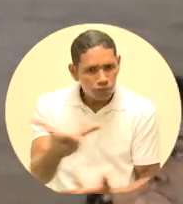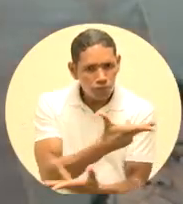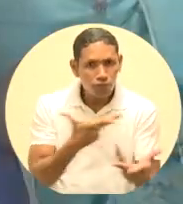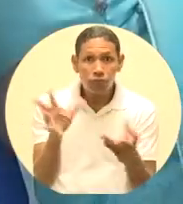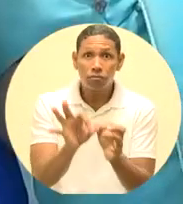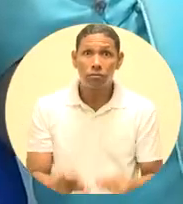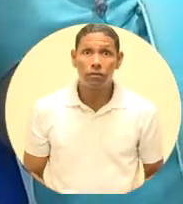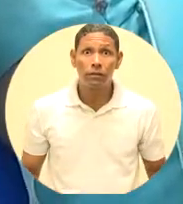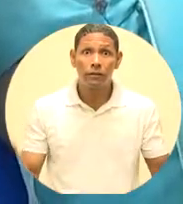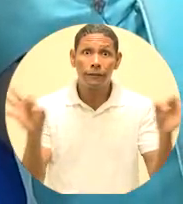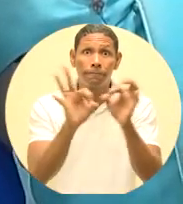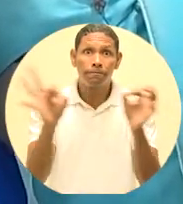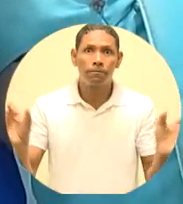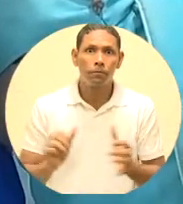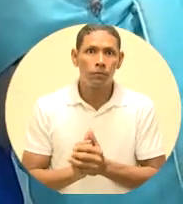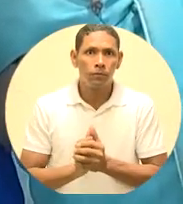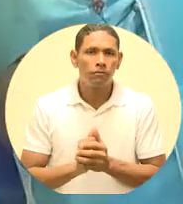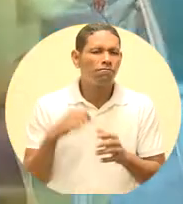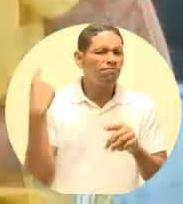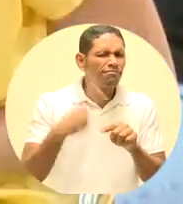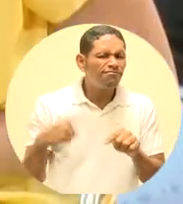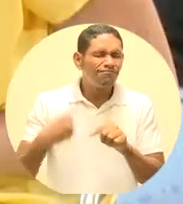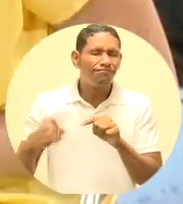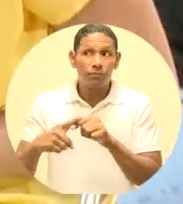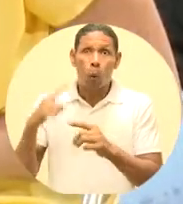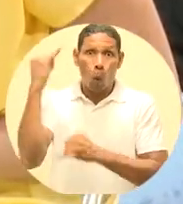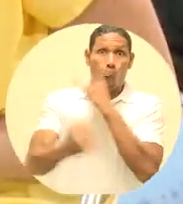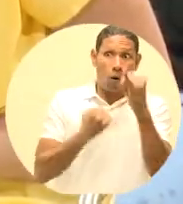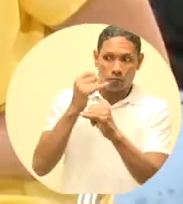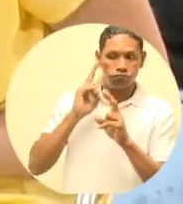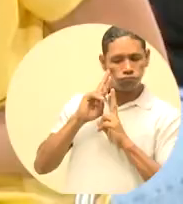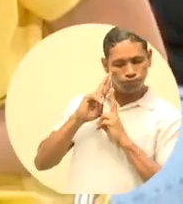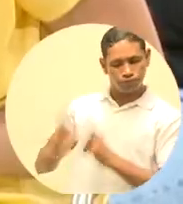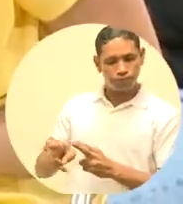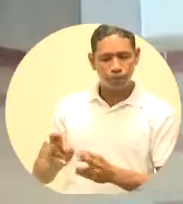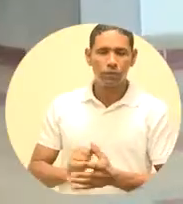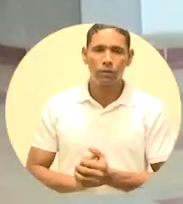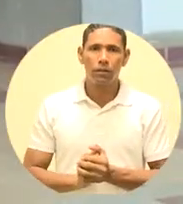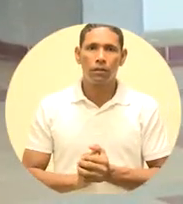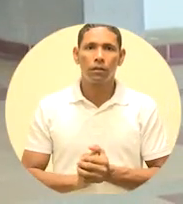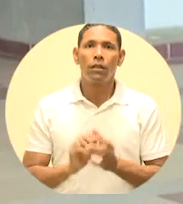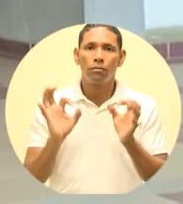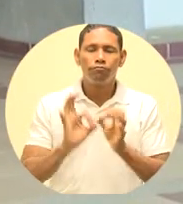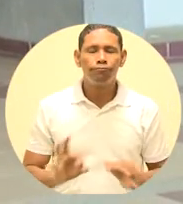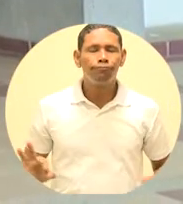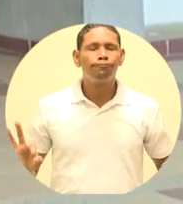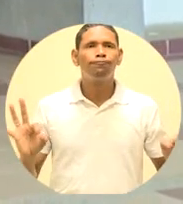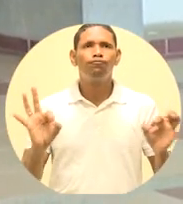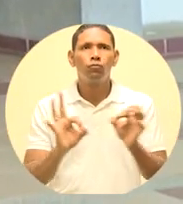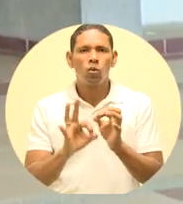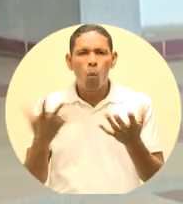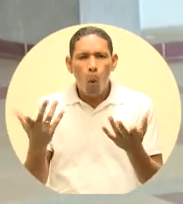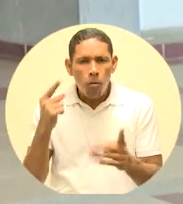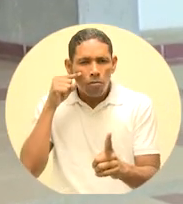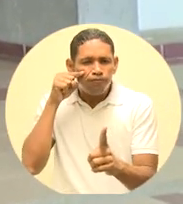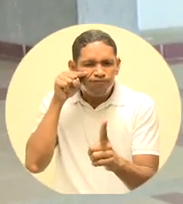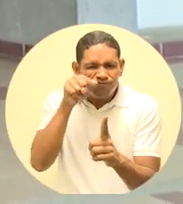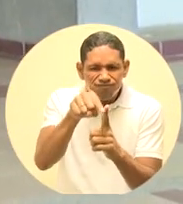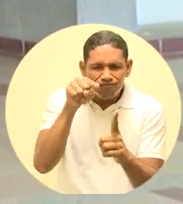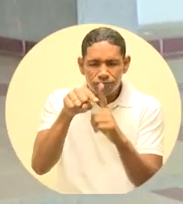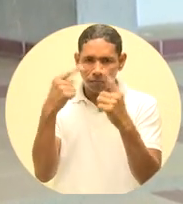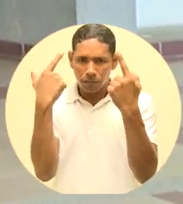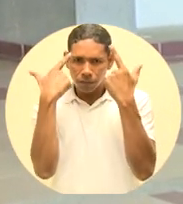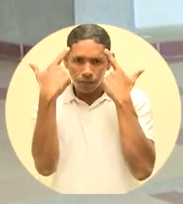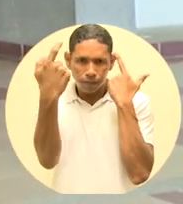de la Alma Mater, que está en construcción con el apoyo del Consorcio Internacional. Es una oportunidad para desarrollar uno de los ejes